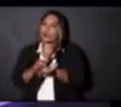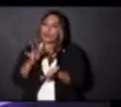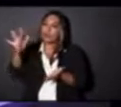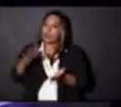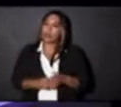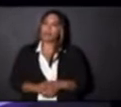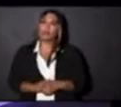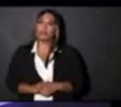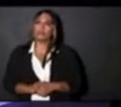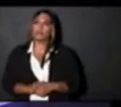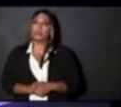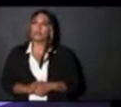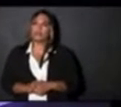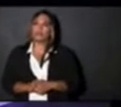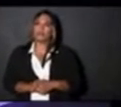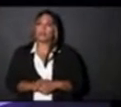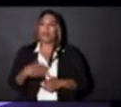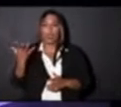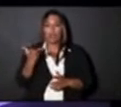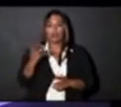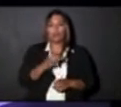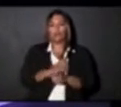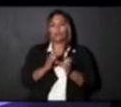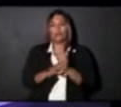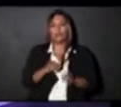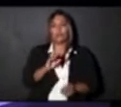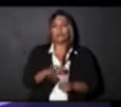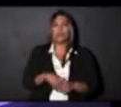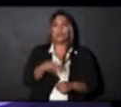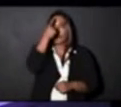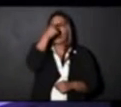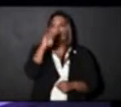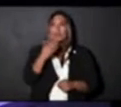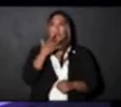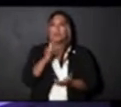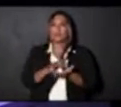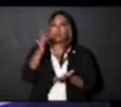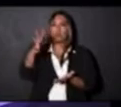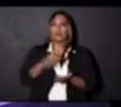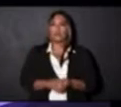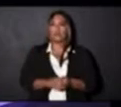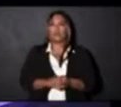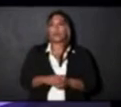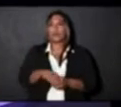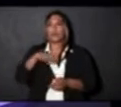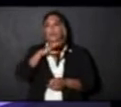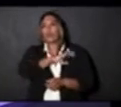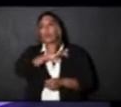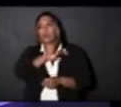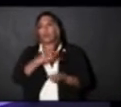atrás. Estamos creando las condiciones para esa Celaya que queremos desde